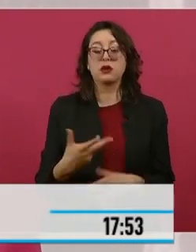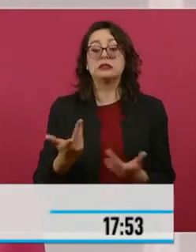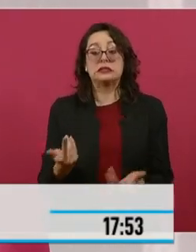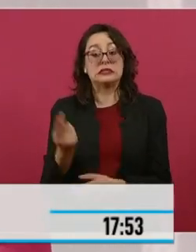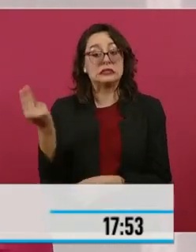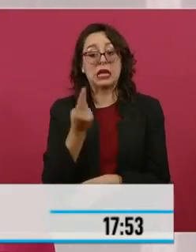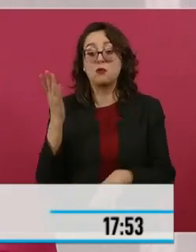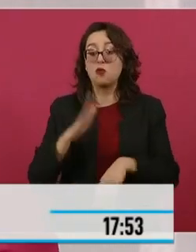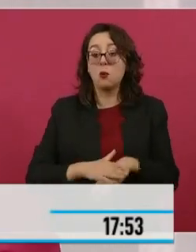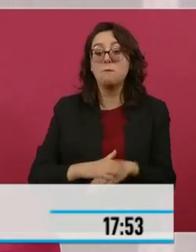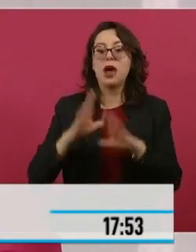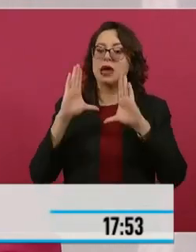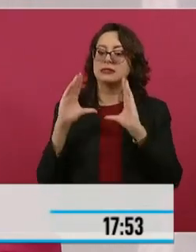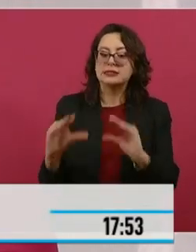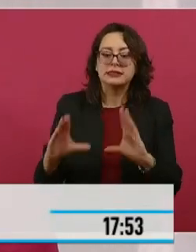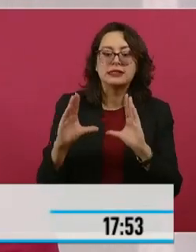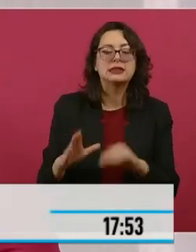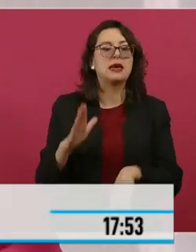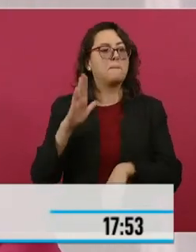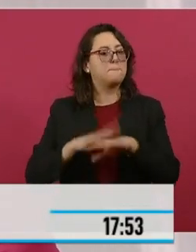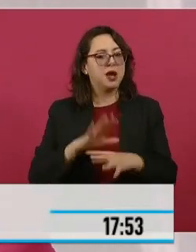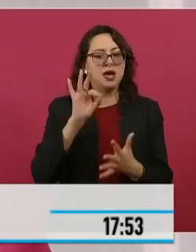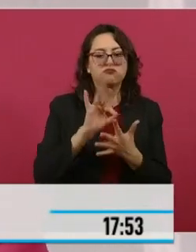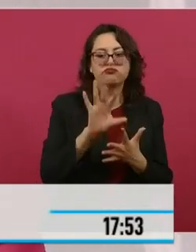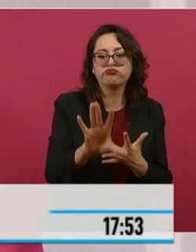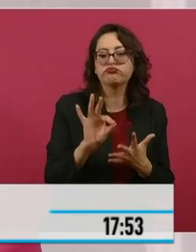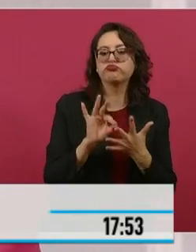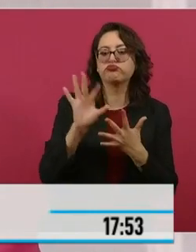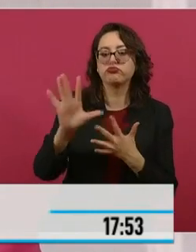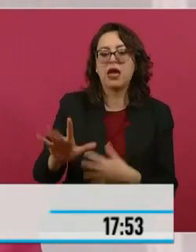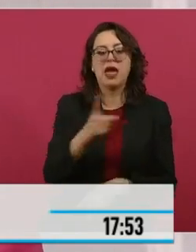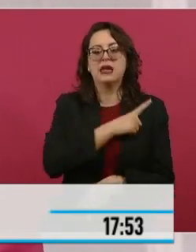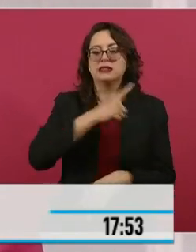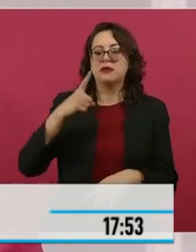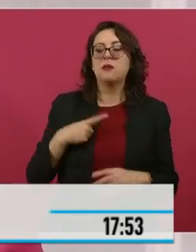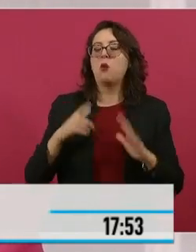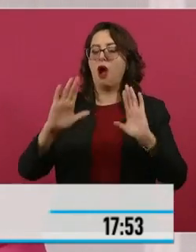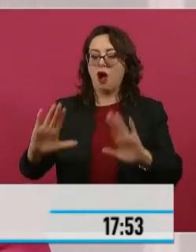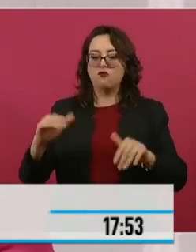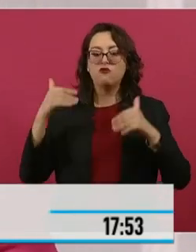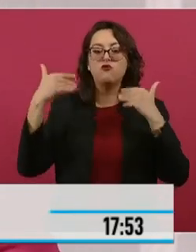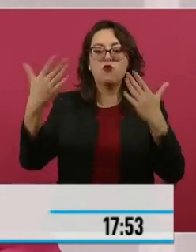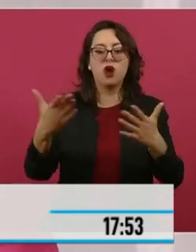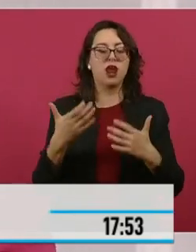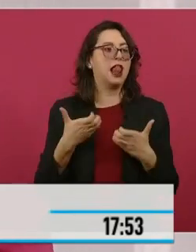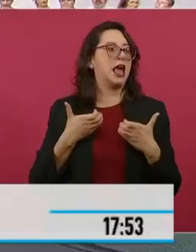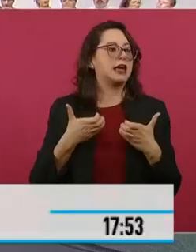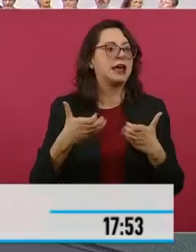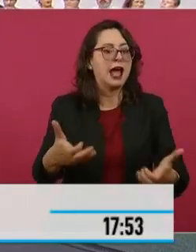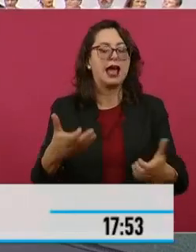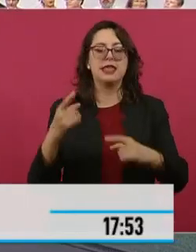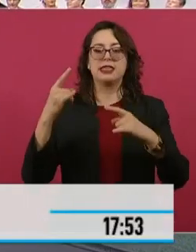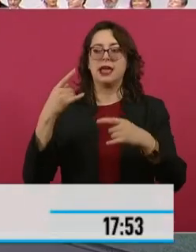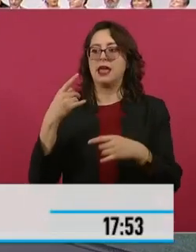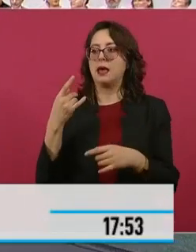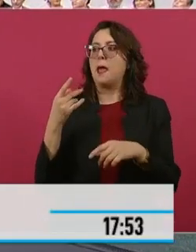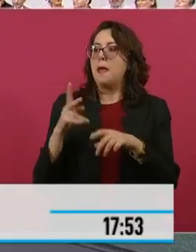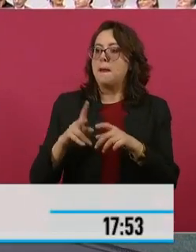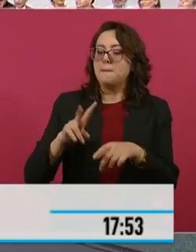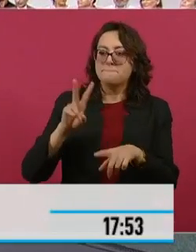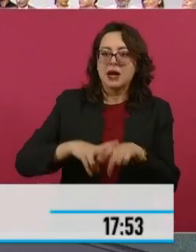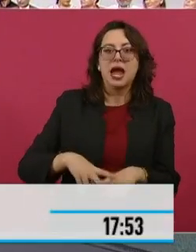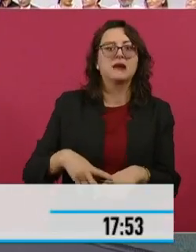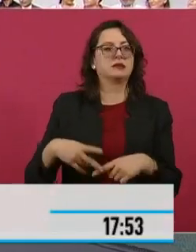pedagogía. Hay que estar en las calles y en las plazas públicas escuchando a la gente. El